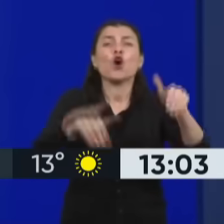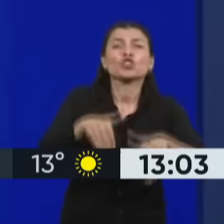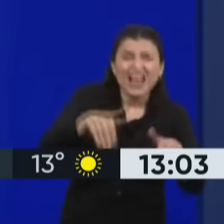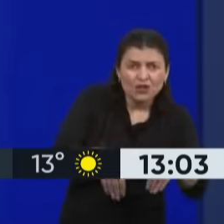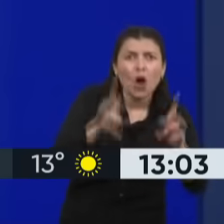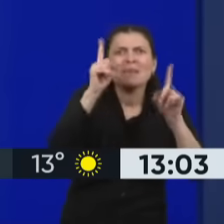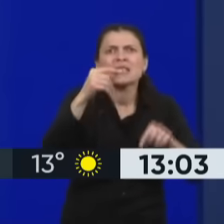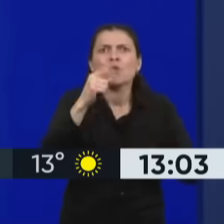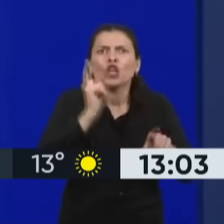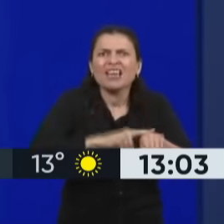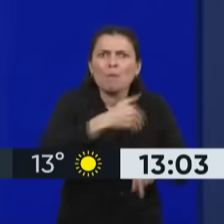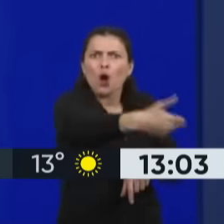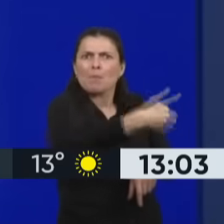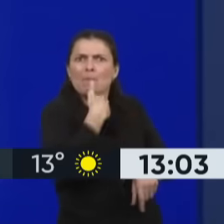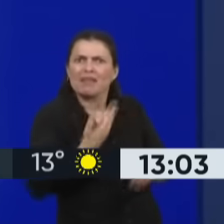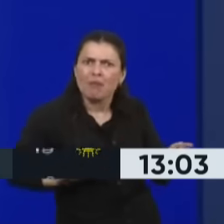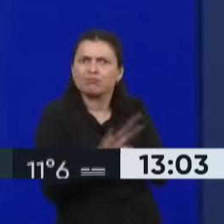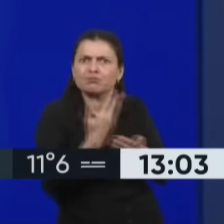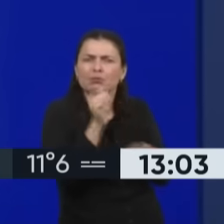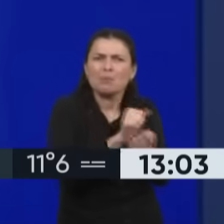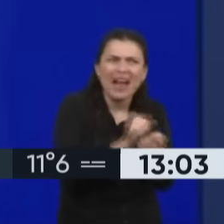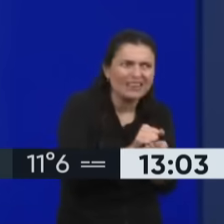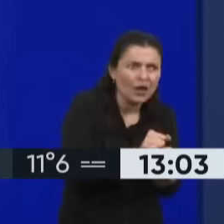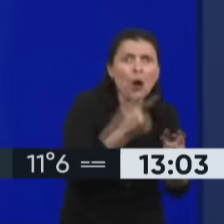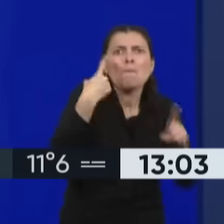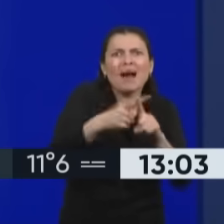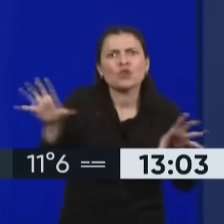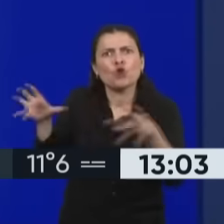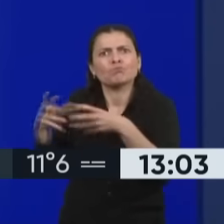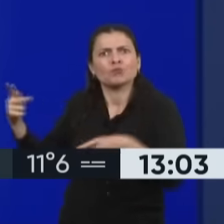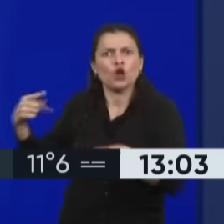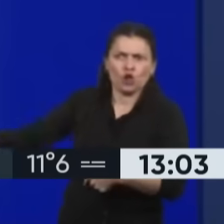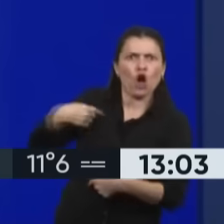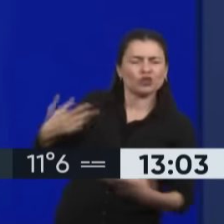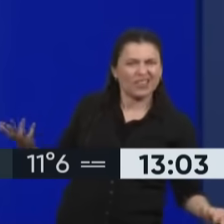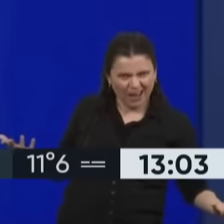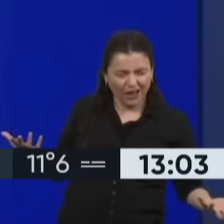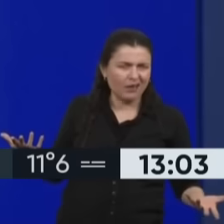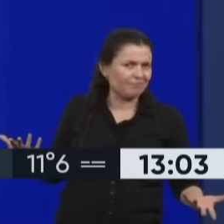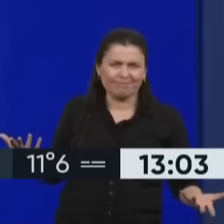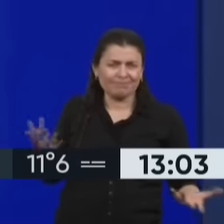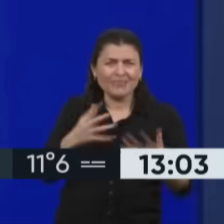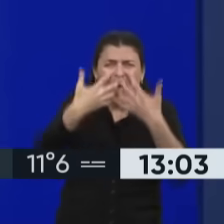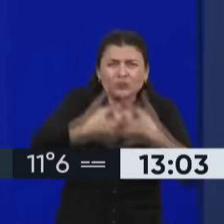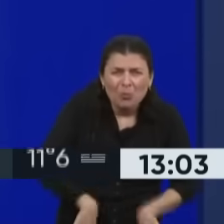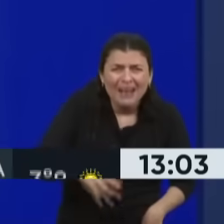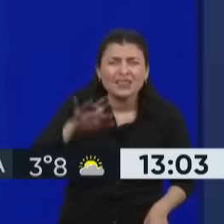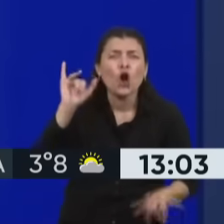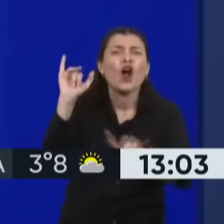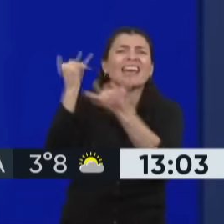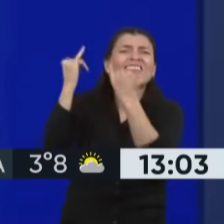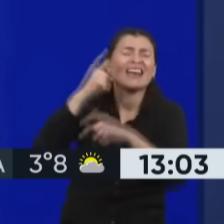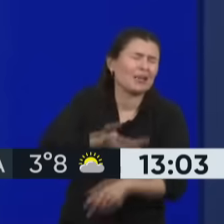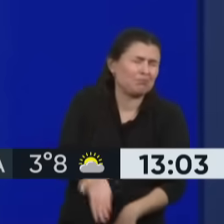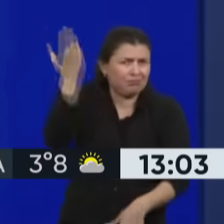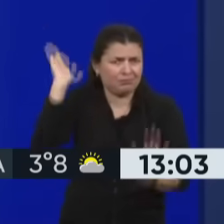del otro lado está el riesgo cuca, ¿a dónde la quieren la tasa de interés? ¿Qué creen? Que, digamos, o sea, pueden tener una